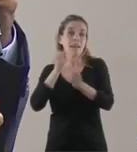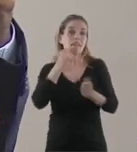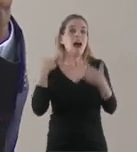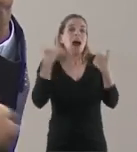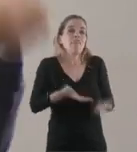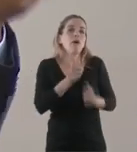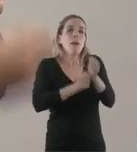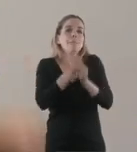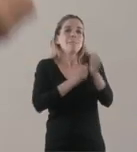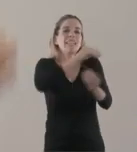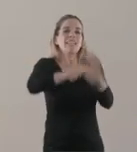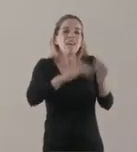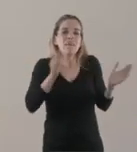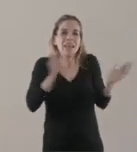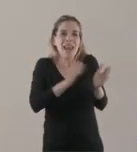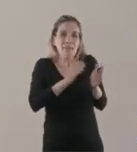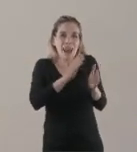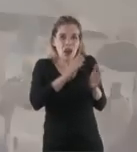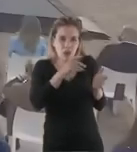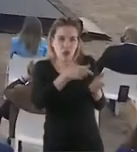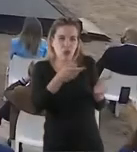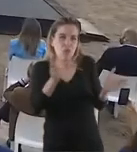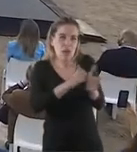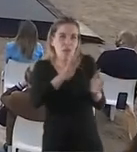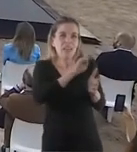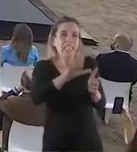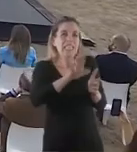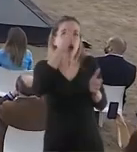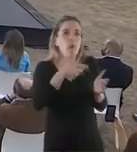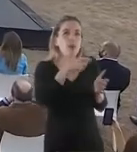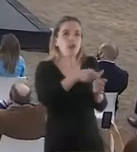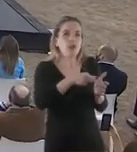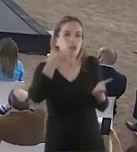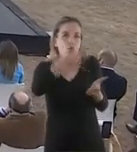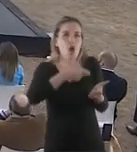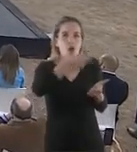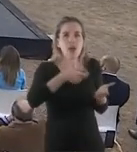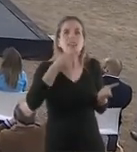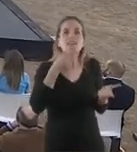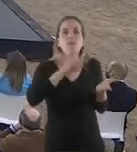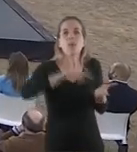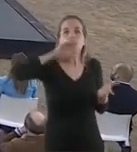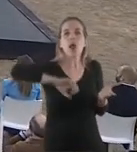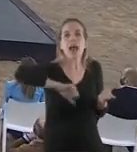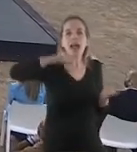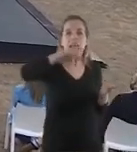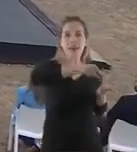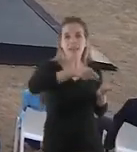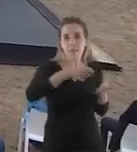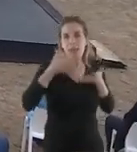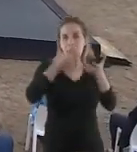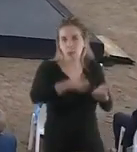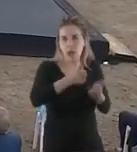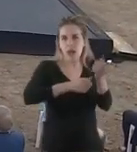al 25 por ciento el impuesto a las ganancias para armar un sistema más reggae más progresivo